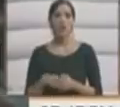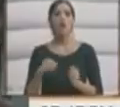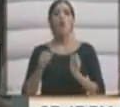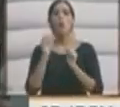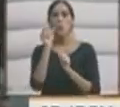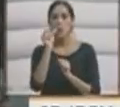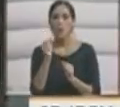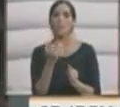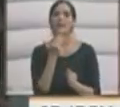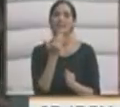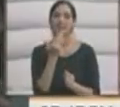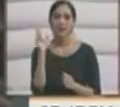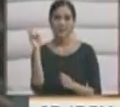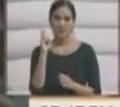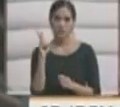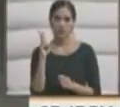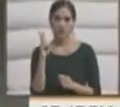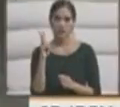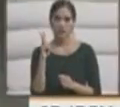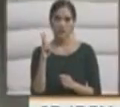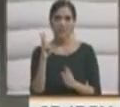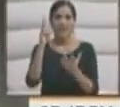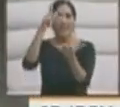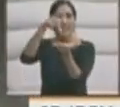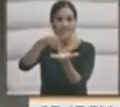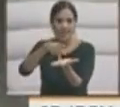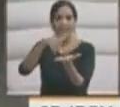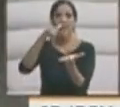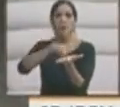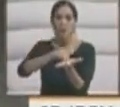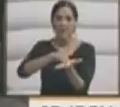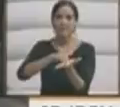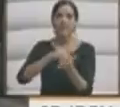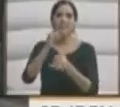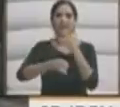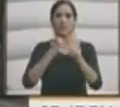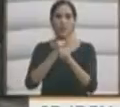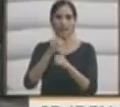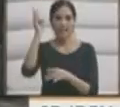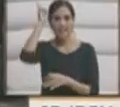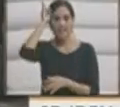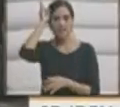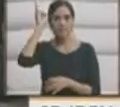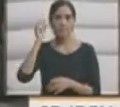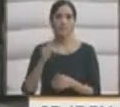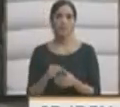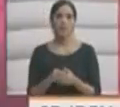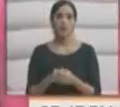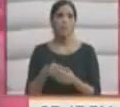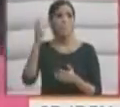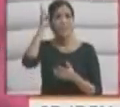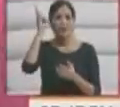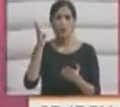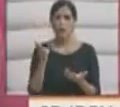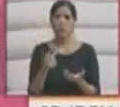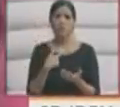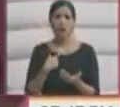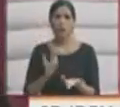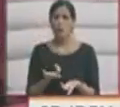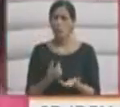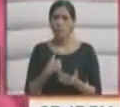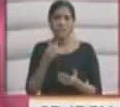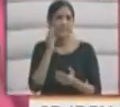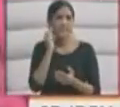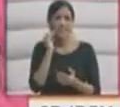de Venezuela. Están en el Aeropuerto Internacional de Lima. Perú dejó huellas imborrables. El país que junto a